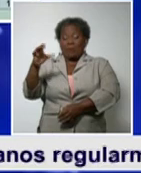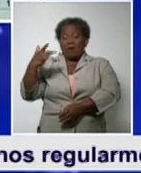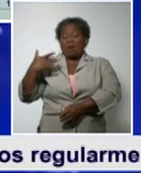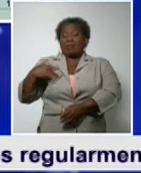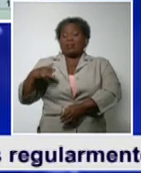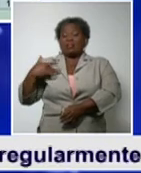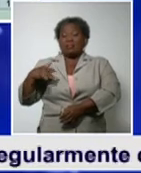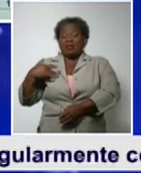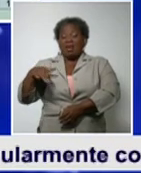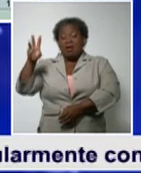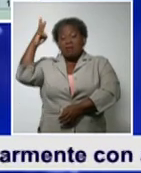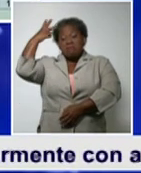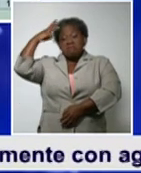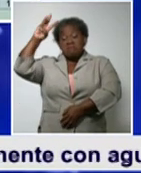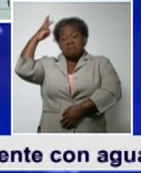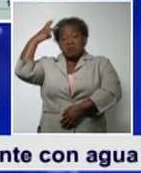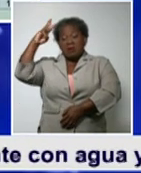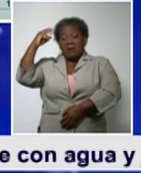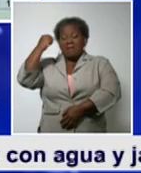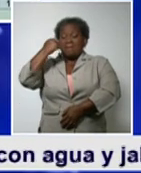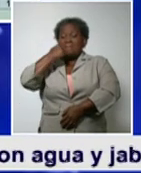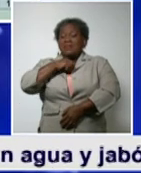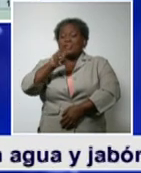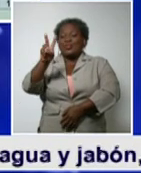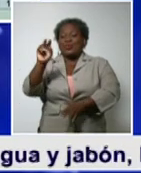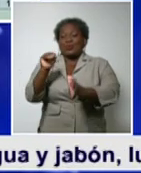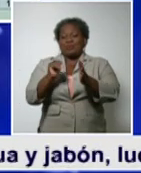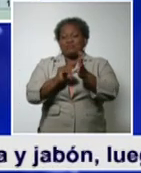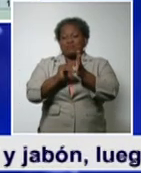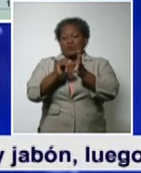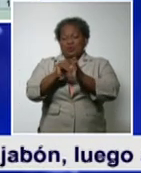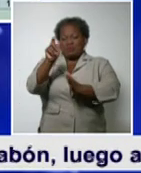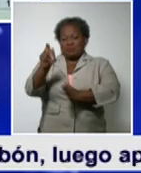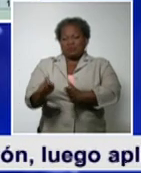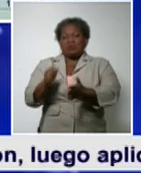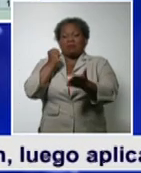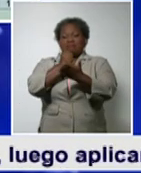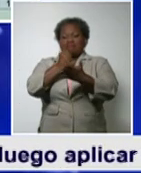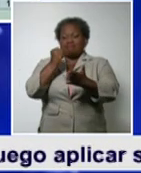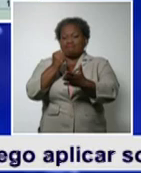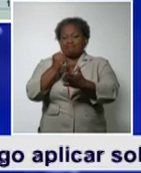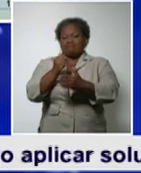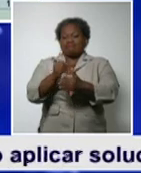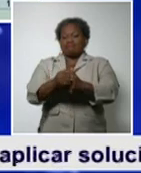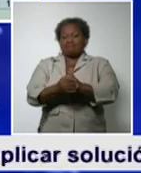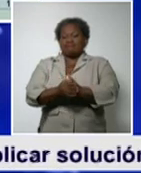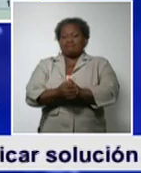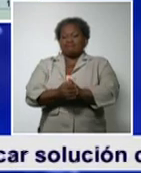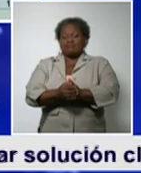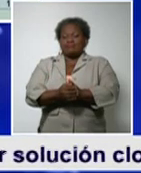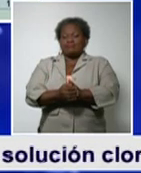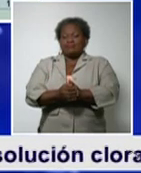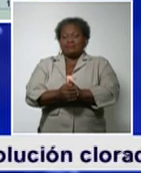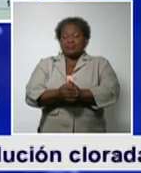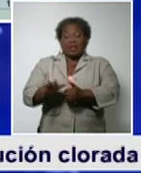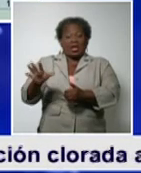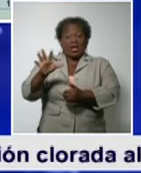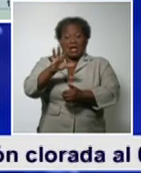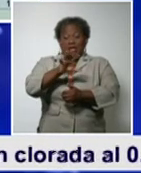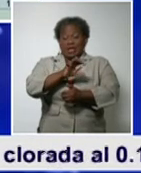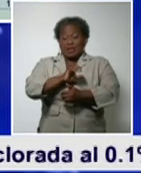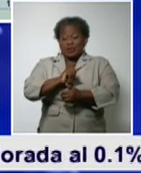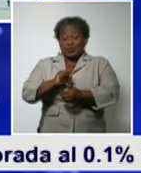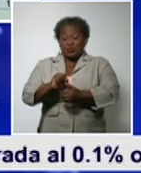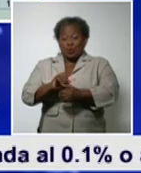y México con más de 2 millones de casos confirmados en toda la pandemia en